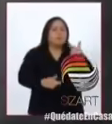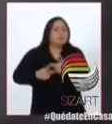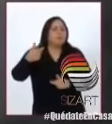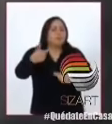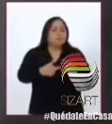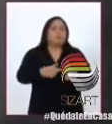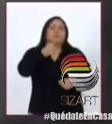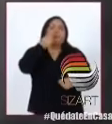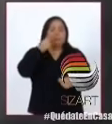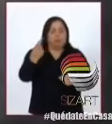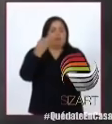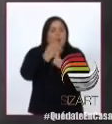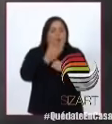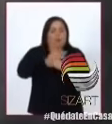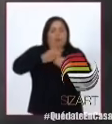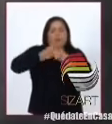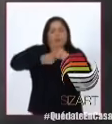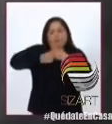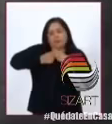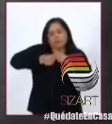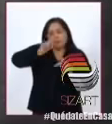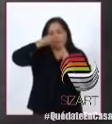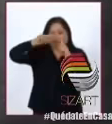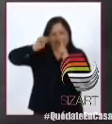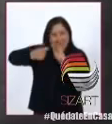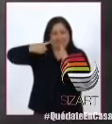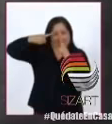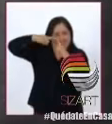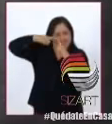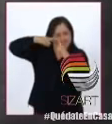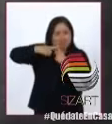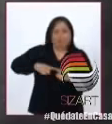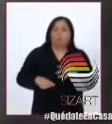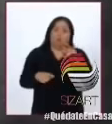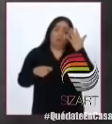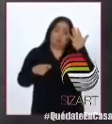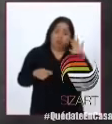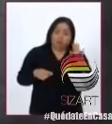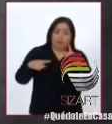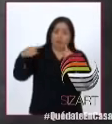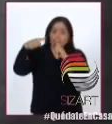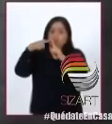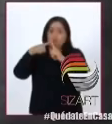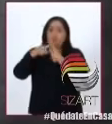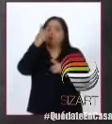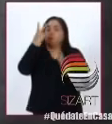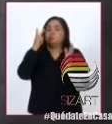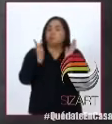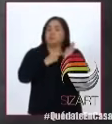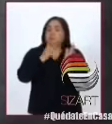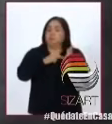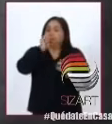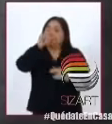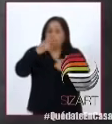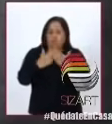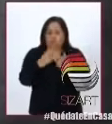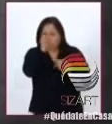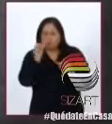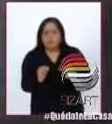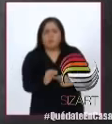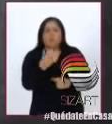Resolvamos el problema mediante el algoritmo de la división. 10 cabe 2 veces en 28 y sobran 8.